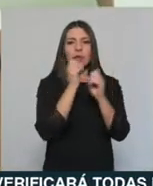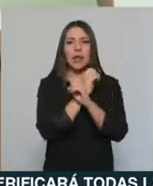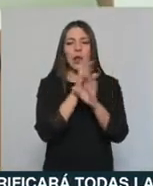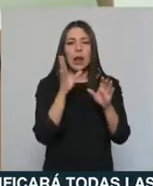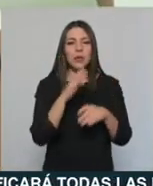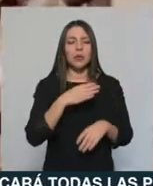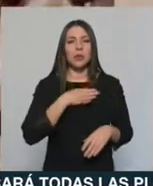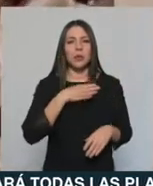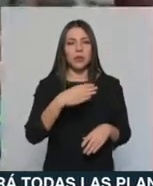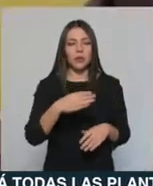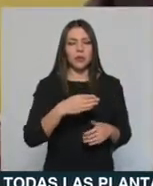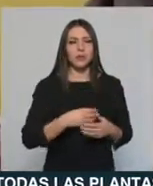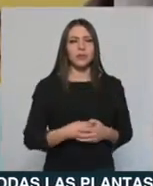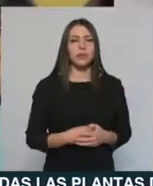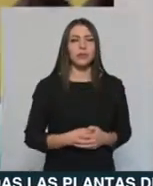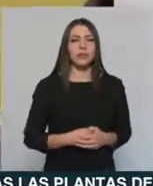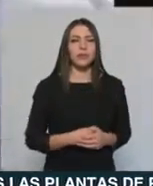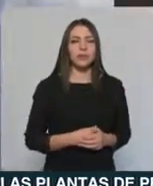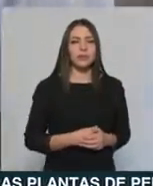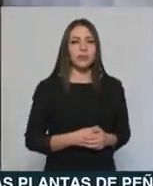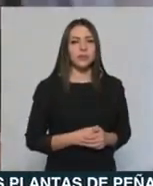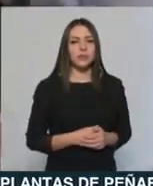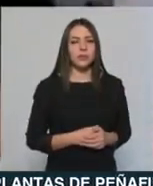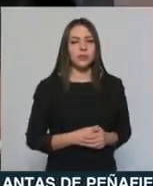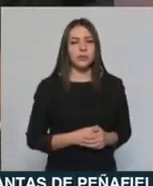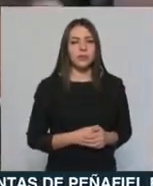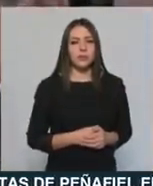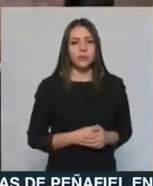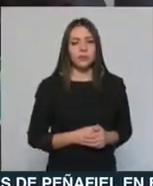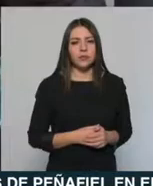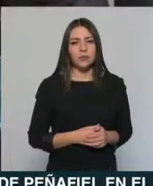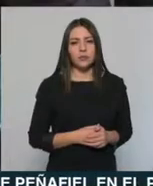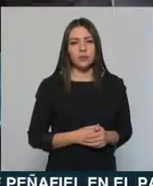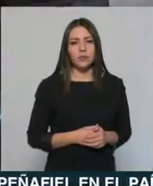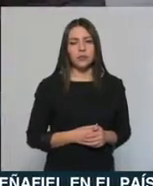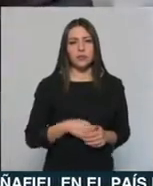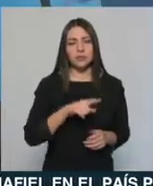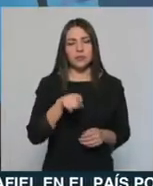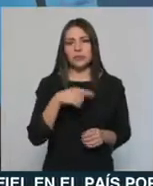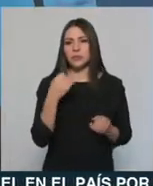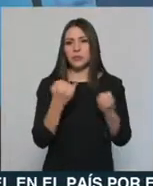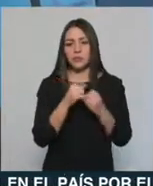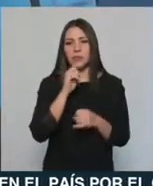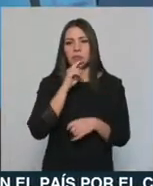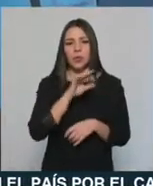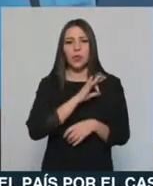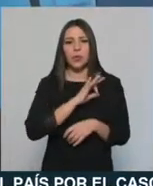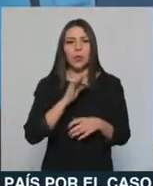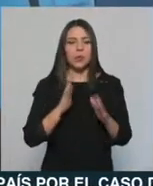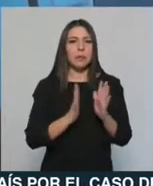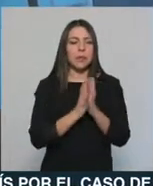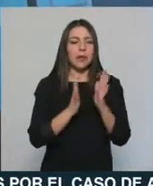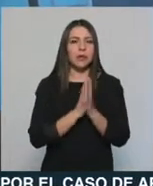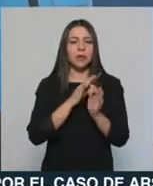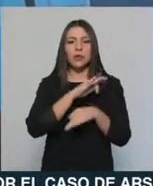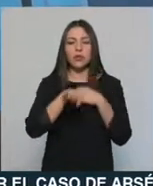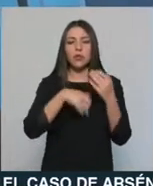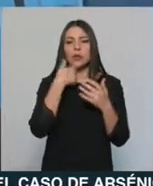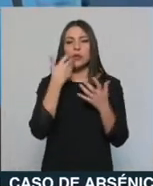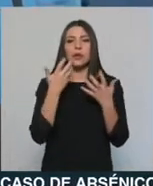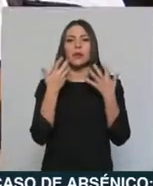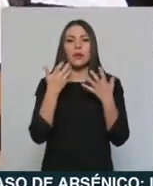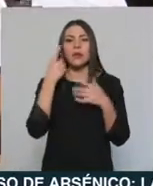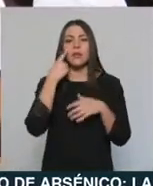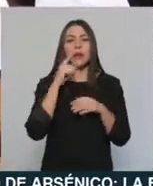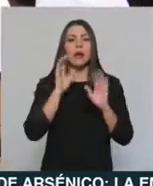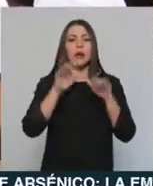adecuados y que, digamos, en el que participarán en igualdad de circunstancias todos los que aspiren